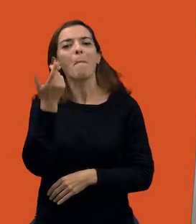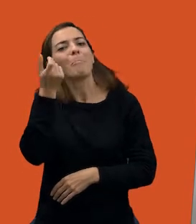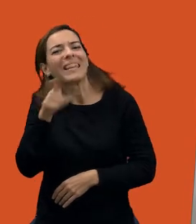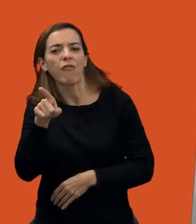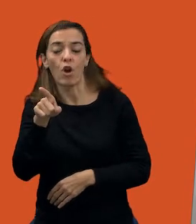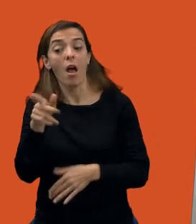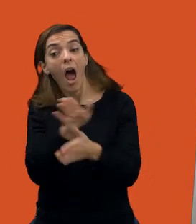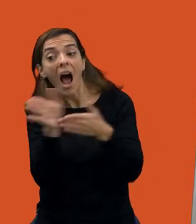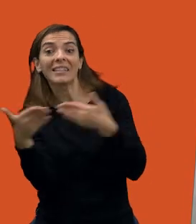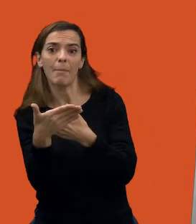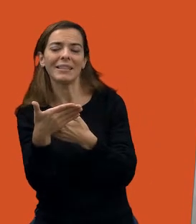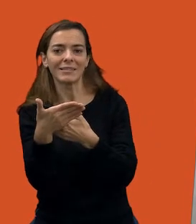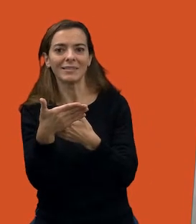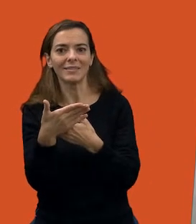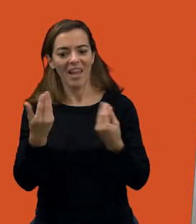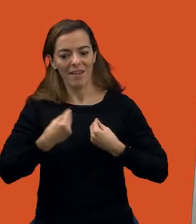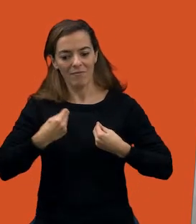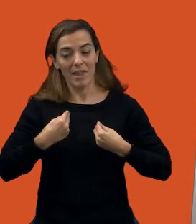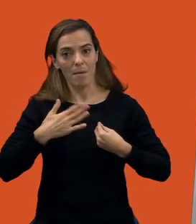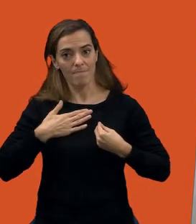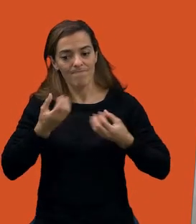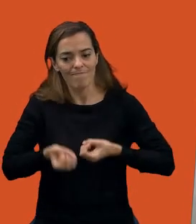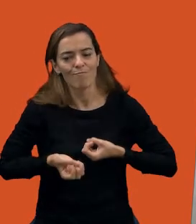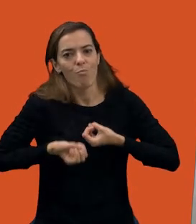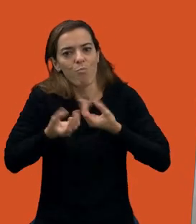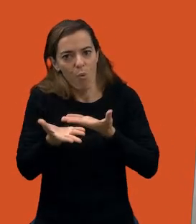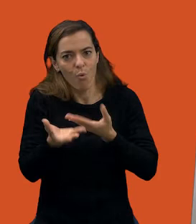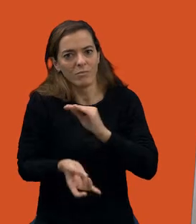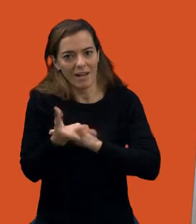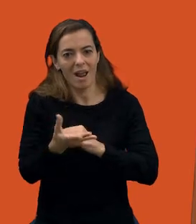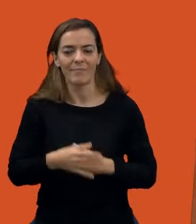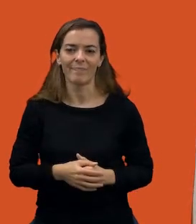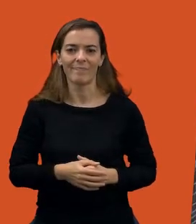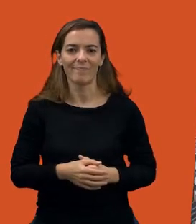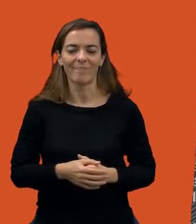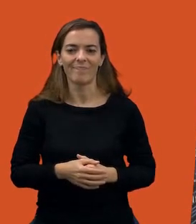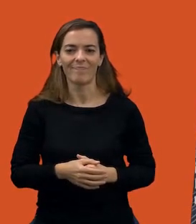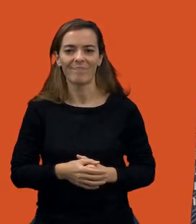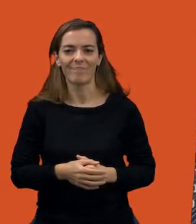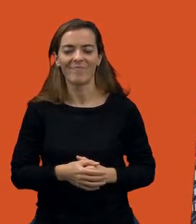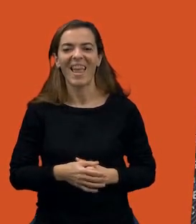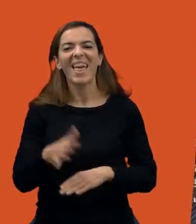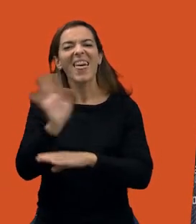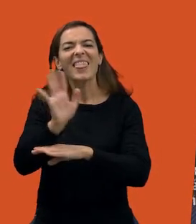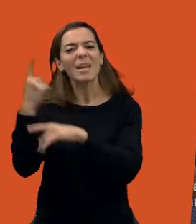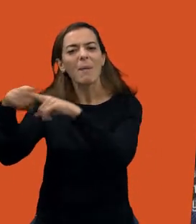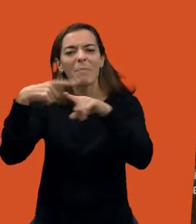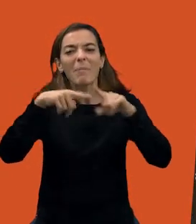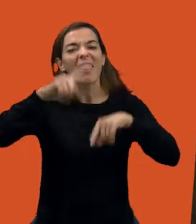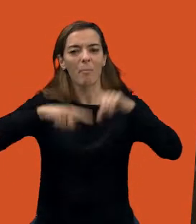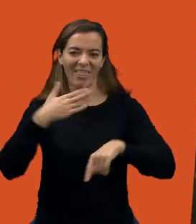a través de él poder reconstruir este relato biográfico o autobiográfico en este caso. No es el mismo cine el que